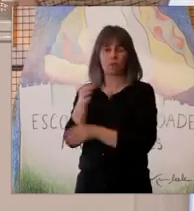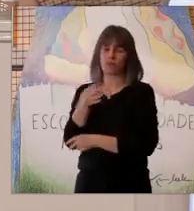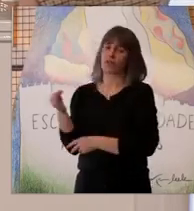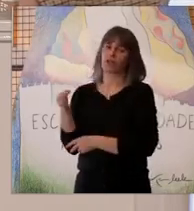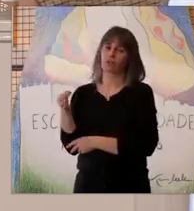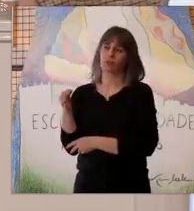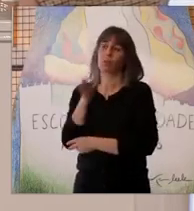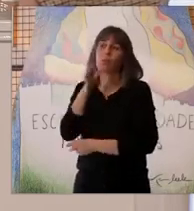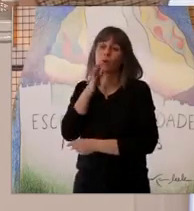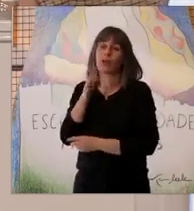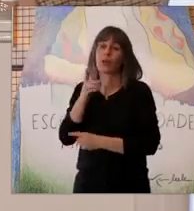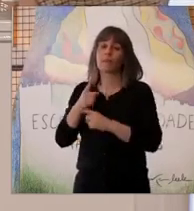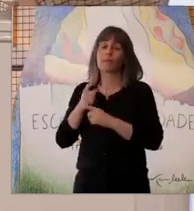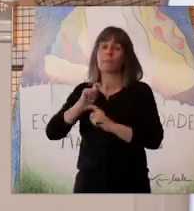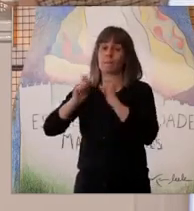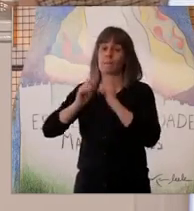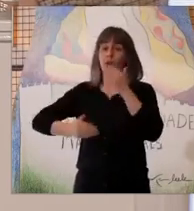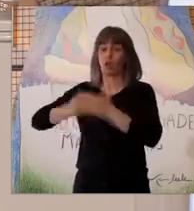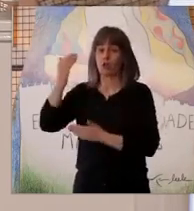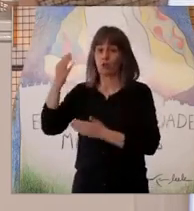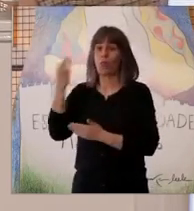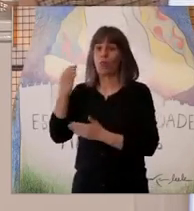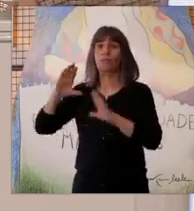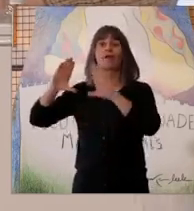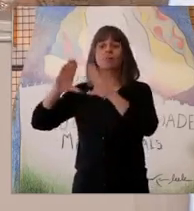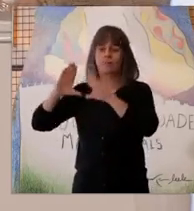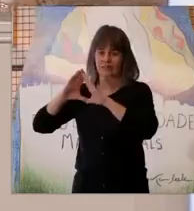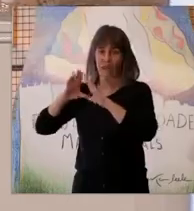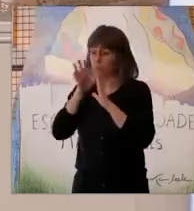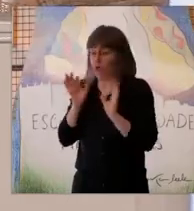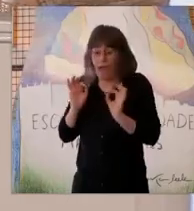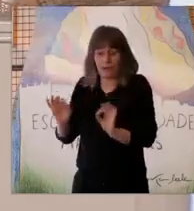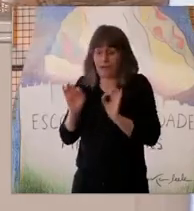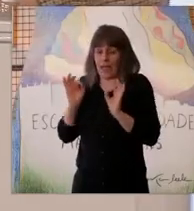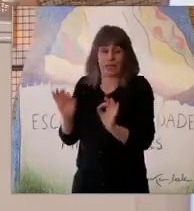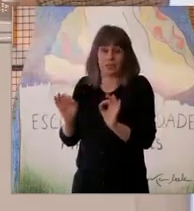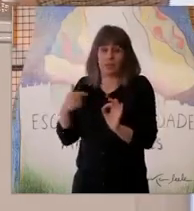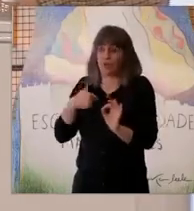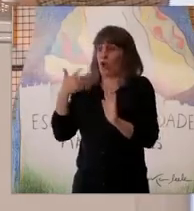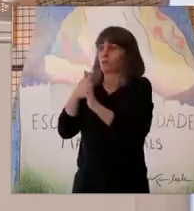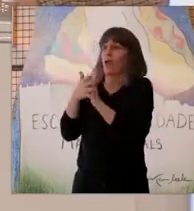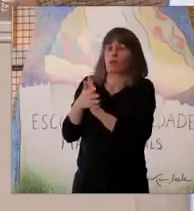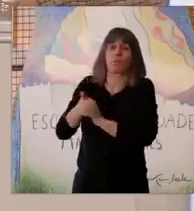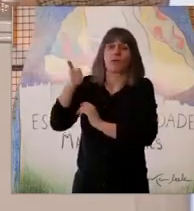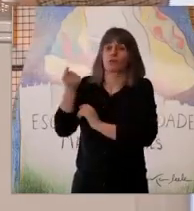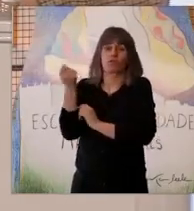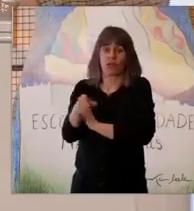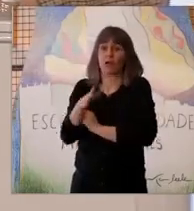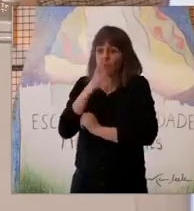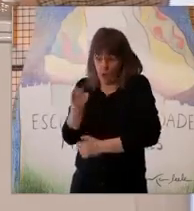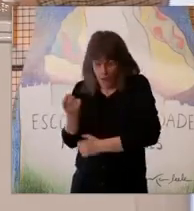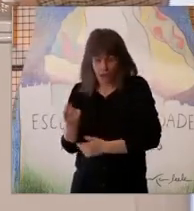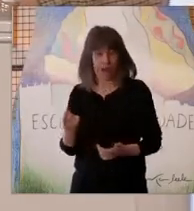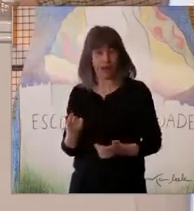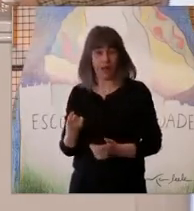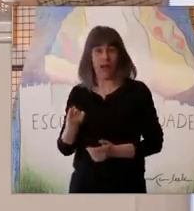más allá de lo que comentabas antes de porque de base Porque sí porque no hay que darle más vueltas ni más explicación porque es muy necesario que así sea para